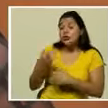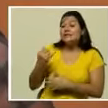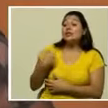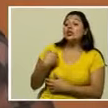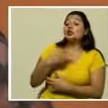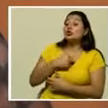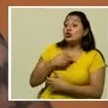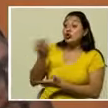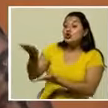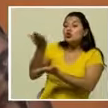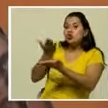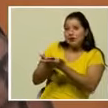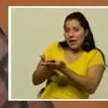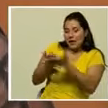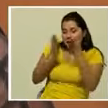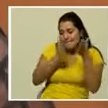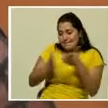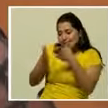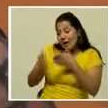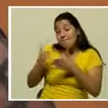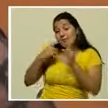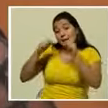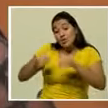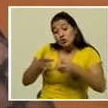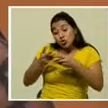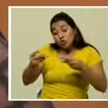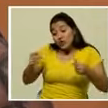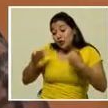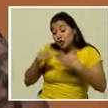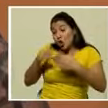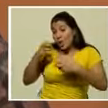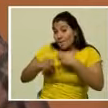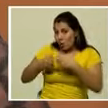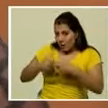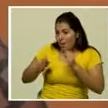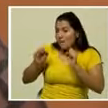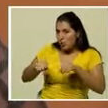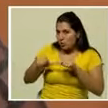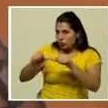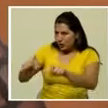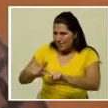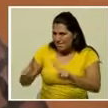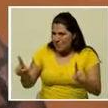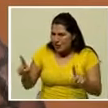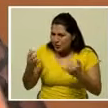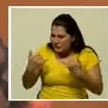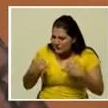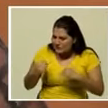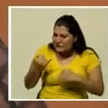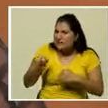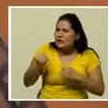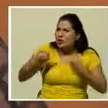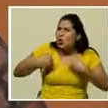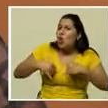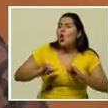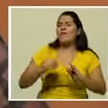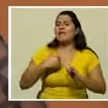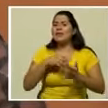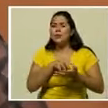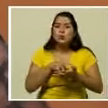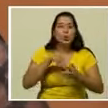problemas, podríamos analizar la posibilidad del tren eléctrico, pero mientras lo demás no esté claro, no podemos seguir endeudando el país